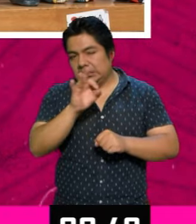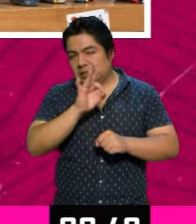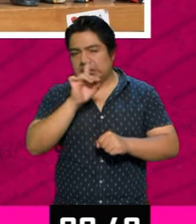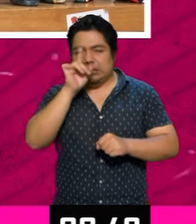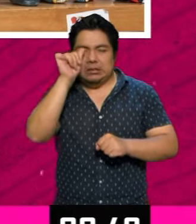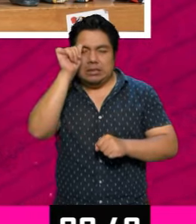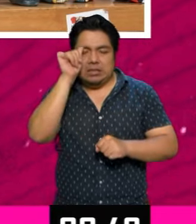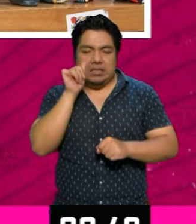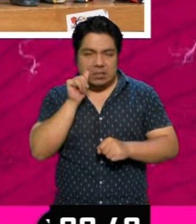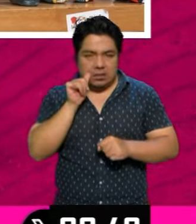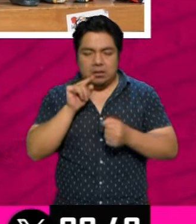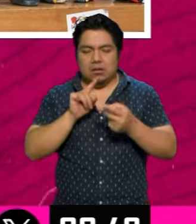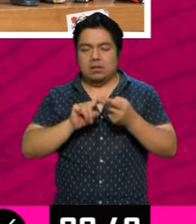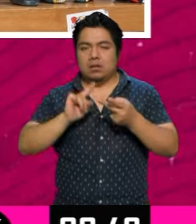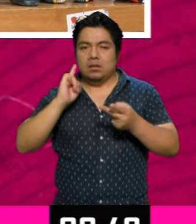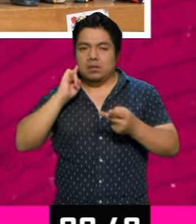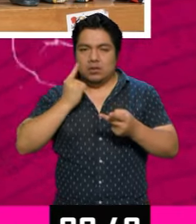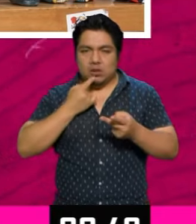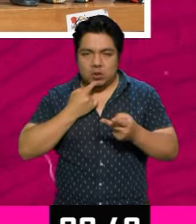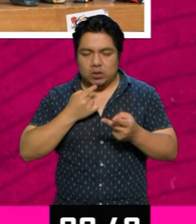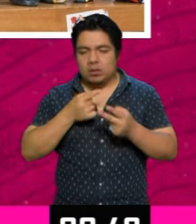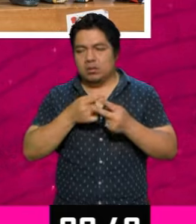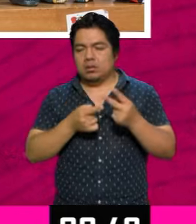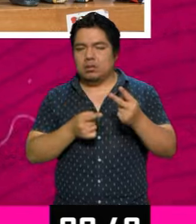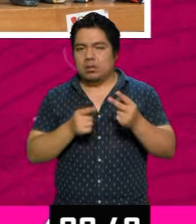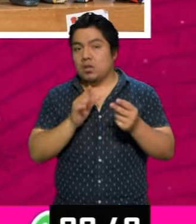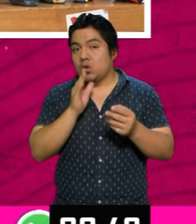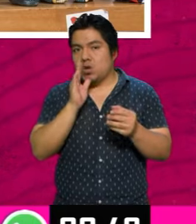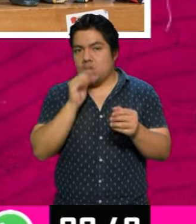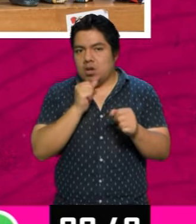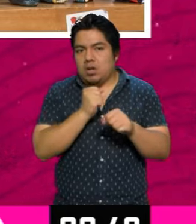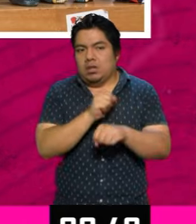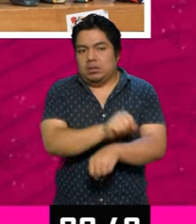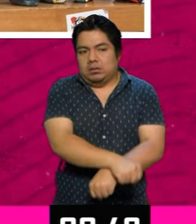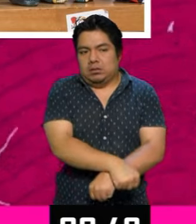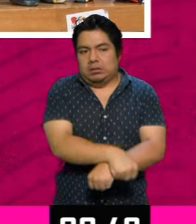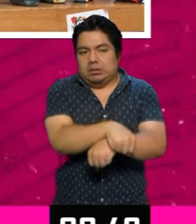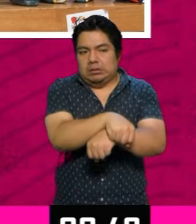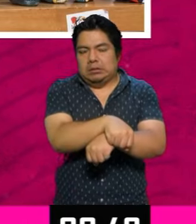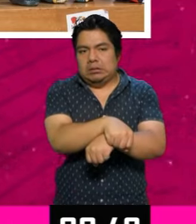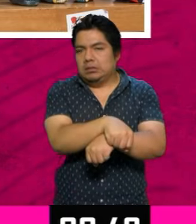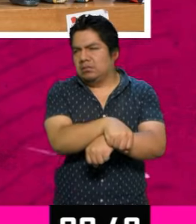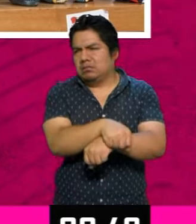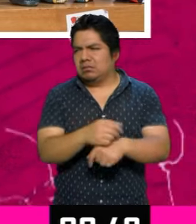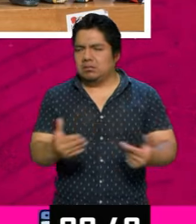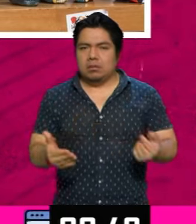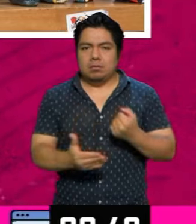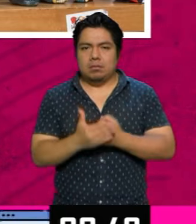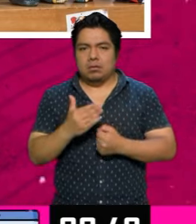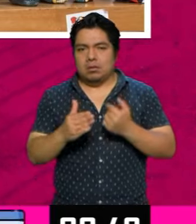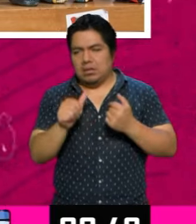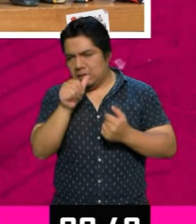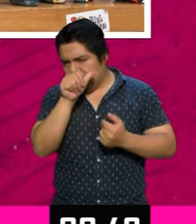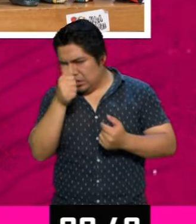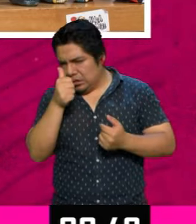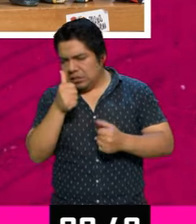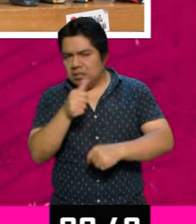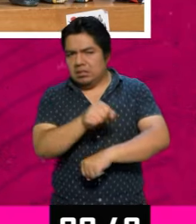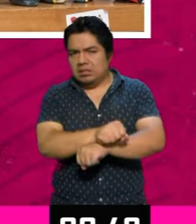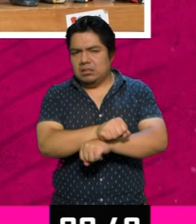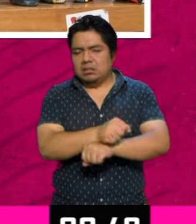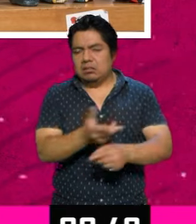sordo, pon que tenga un tipo de retraso. Que sea, no puedes amarrarlo a ser humano. Pero no se vale, pon que tenga un tipo de autismo. De todas